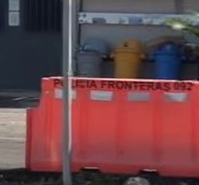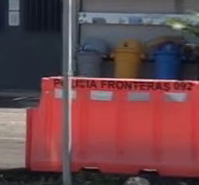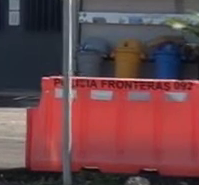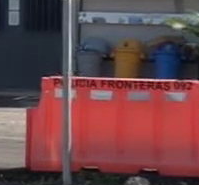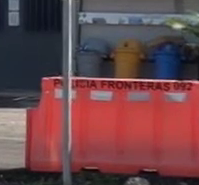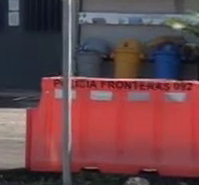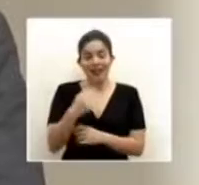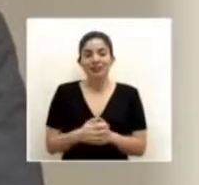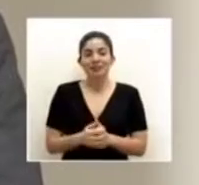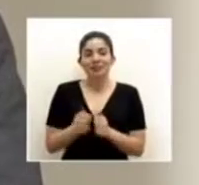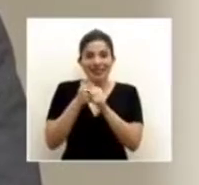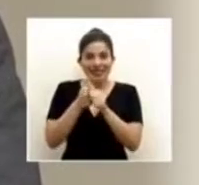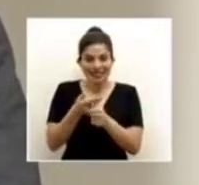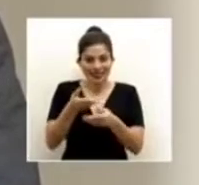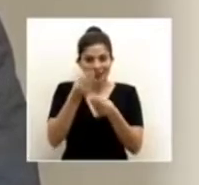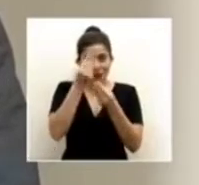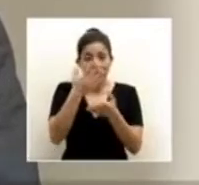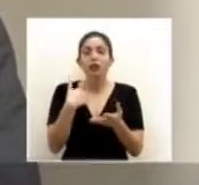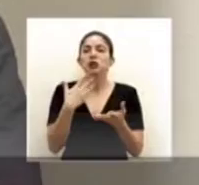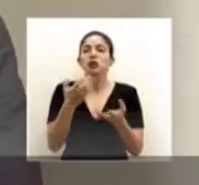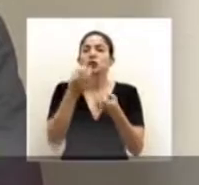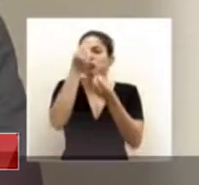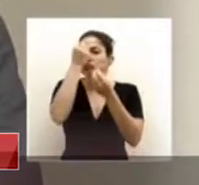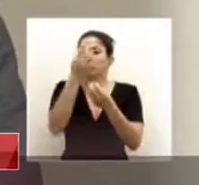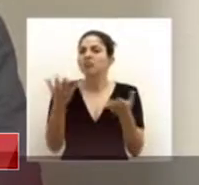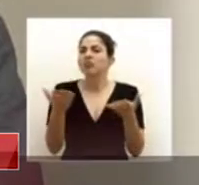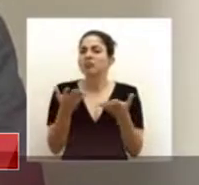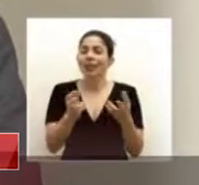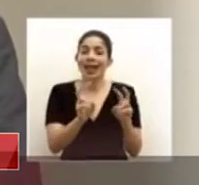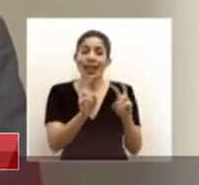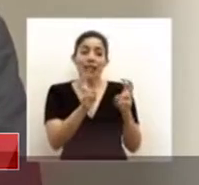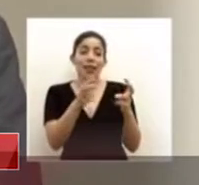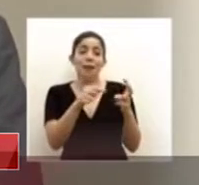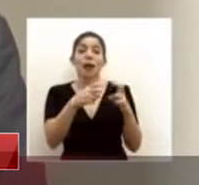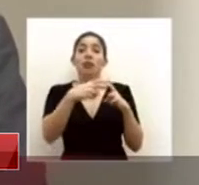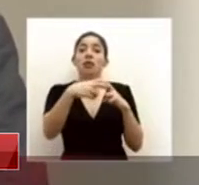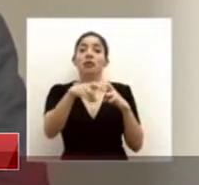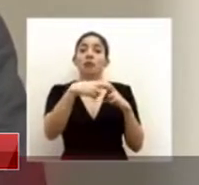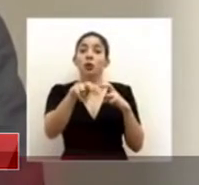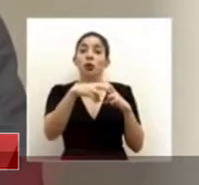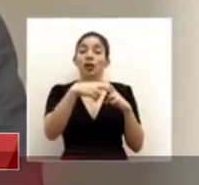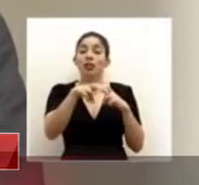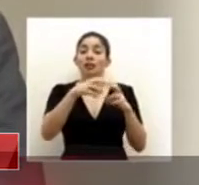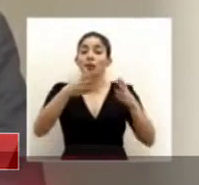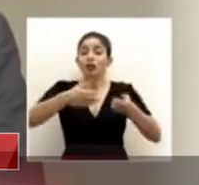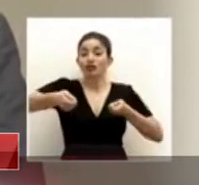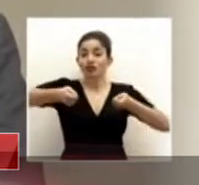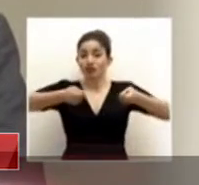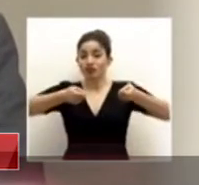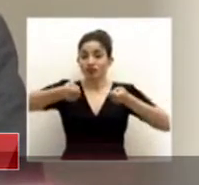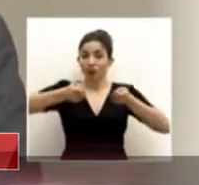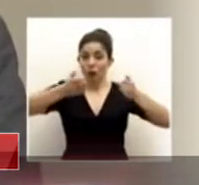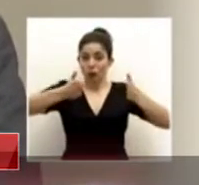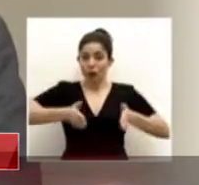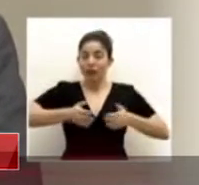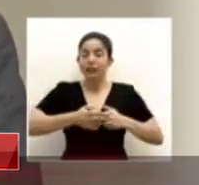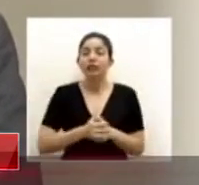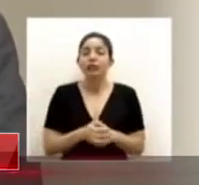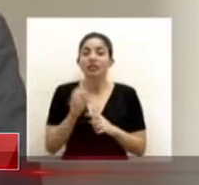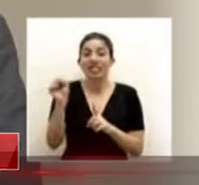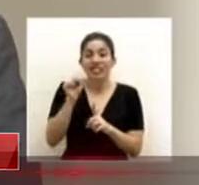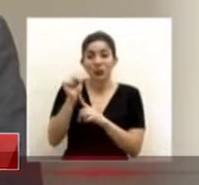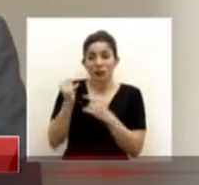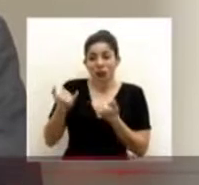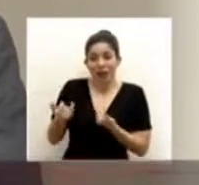ser nicaragüenses. Quiero informarles lo siguiente respecto al tema de transporte, transportistas. Con las circunstancias que han